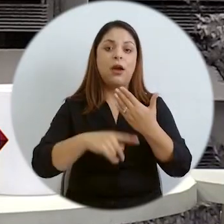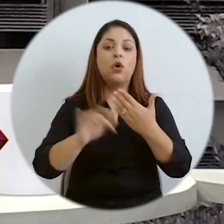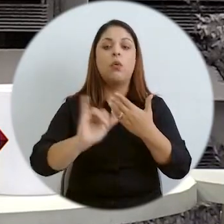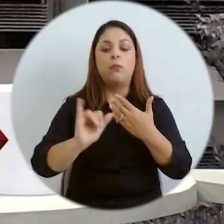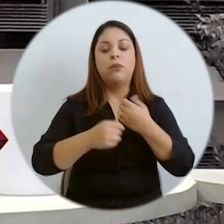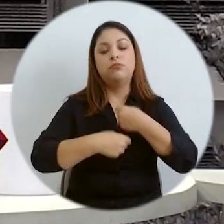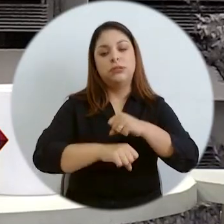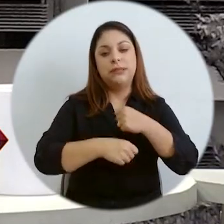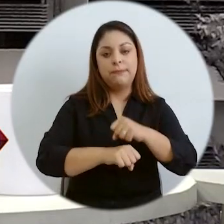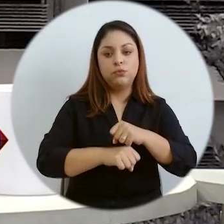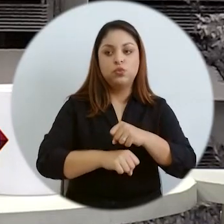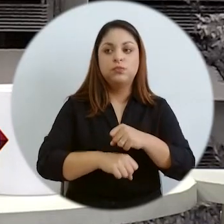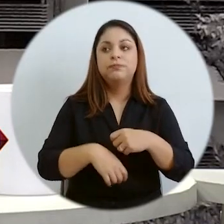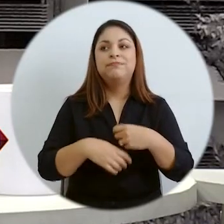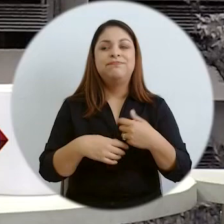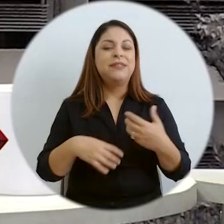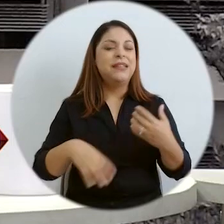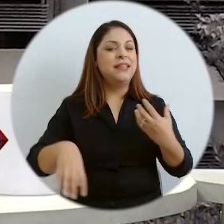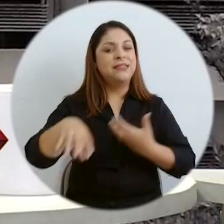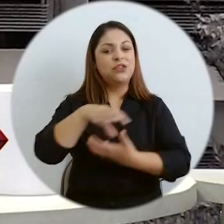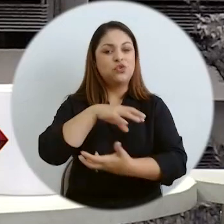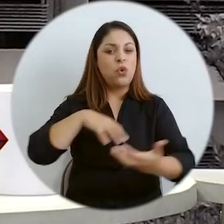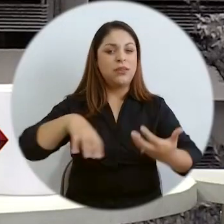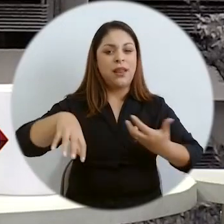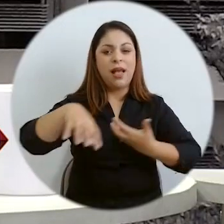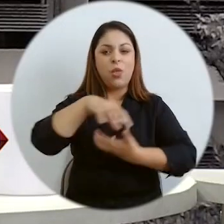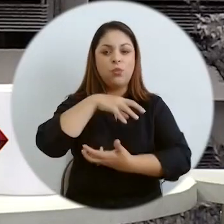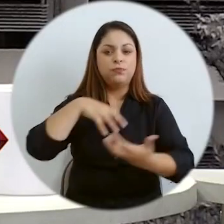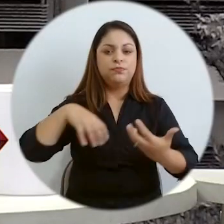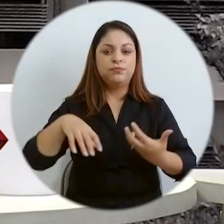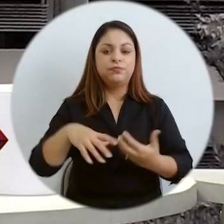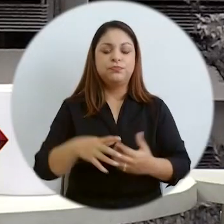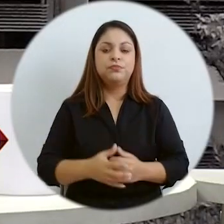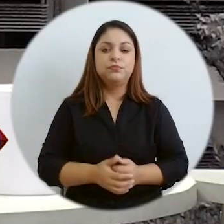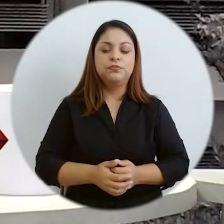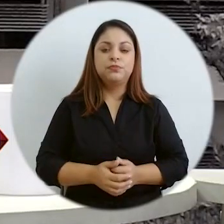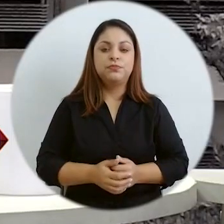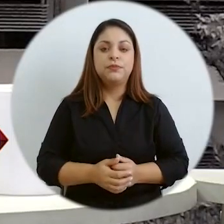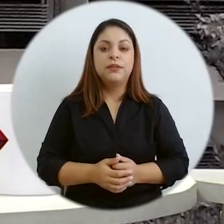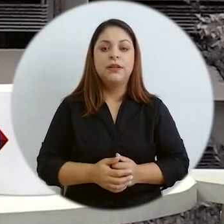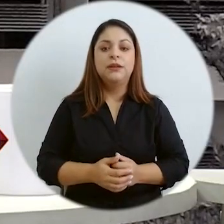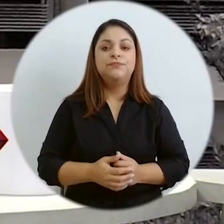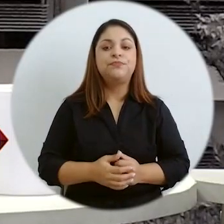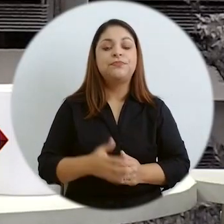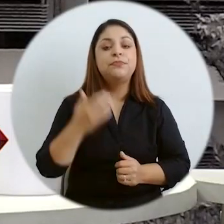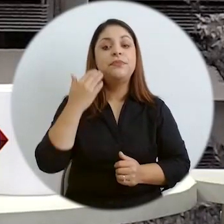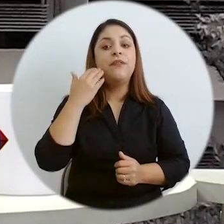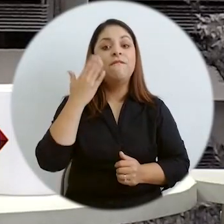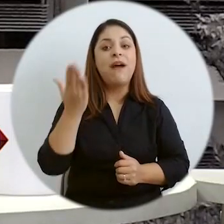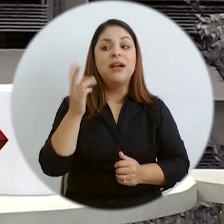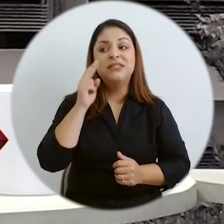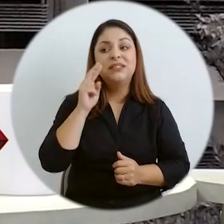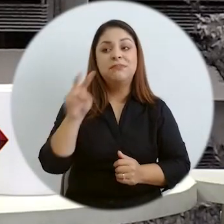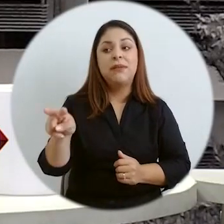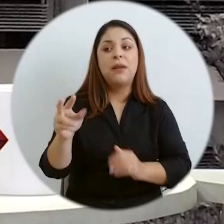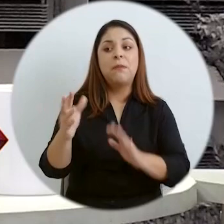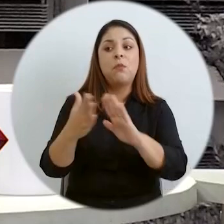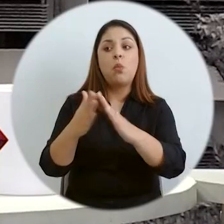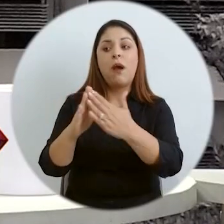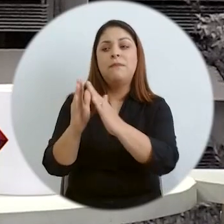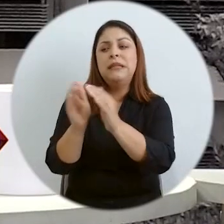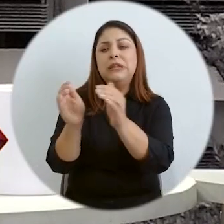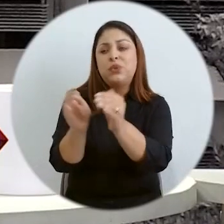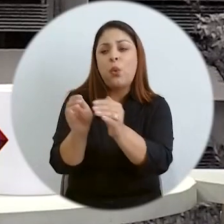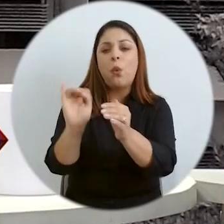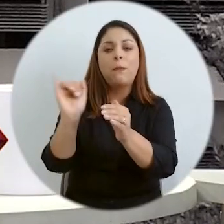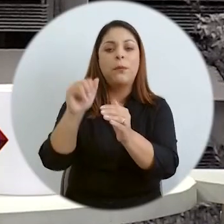municipios como en este tipo de desarrollo desordenado, en el cual es muy fácil ver un pueblito como